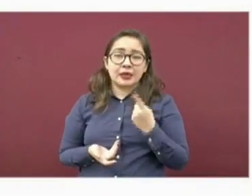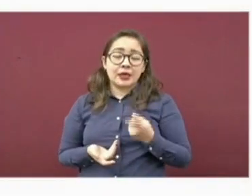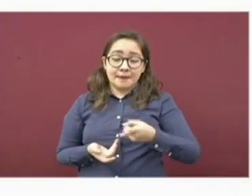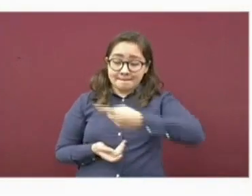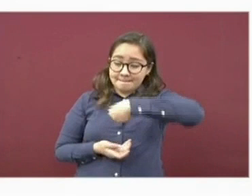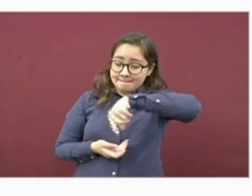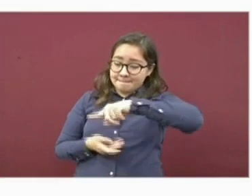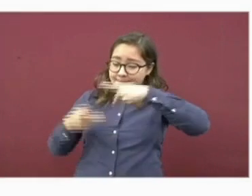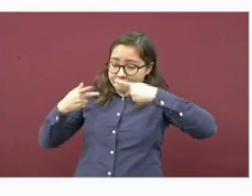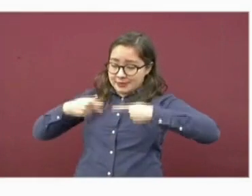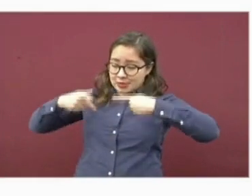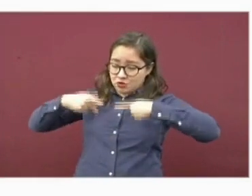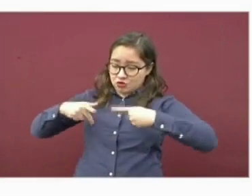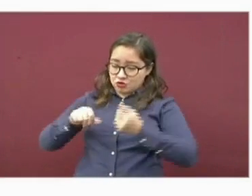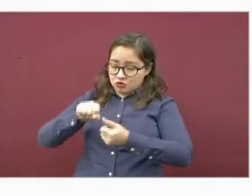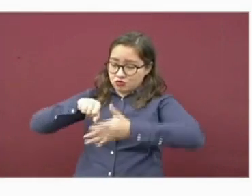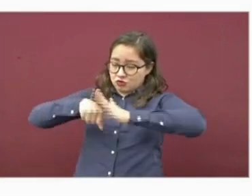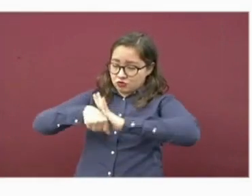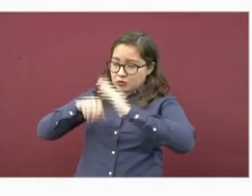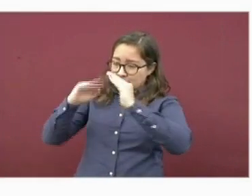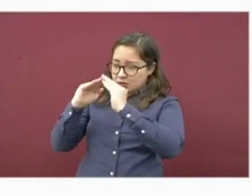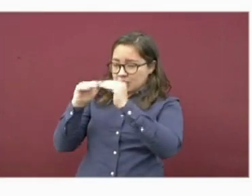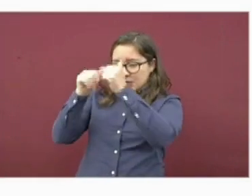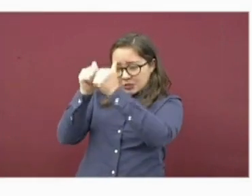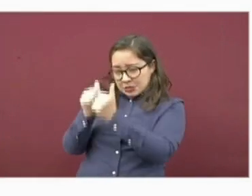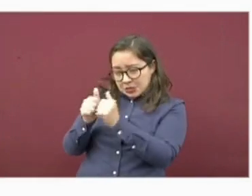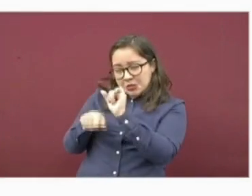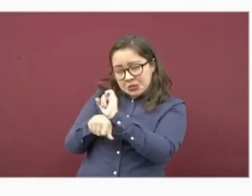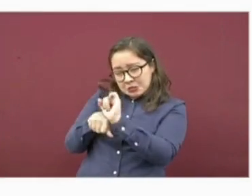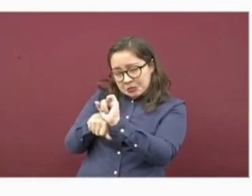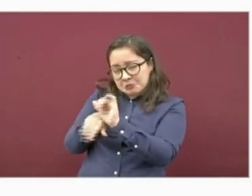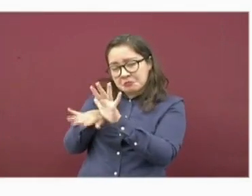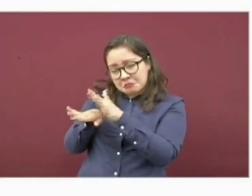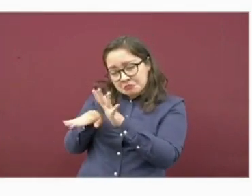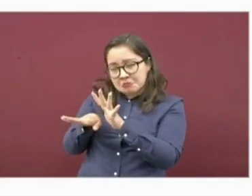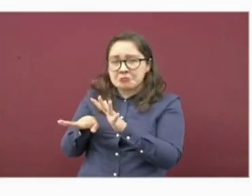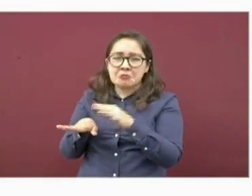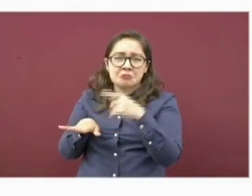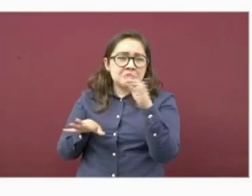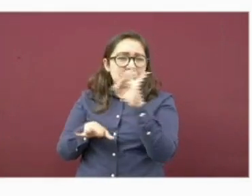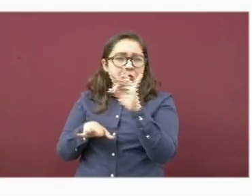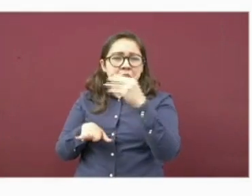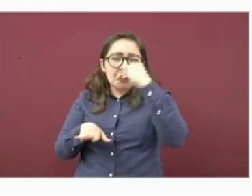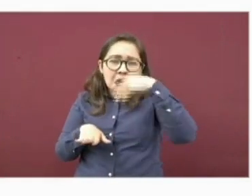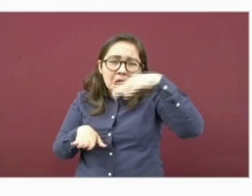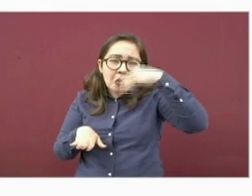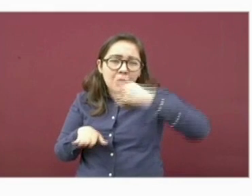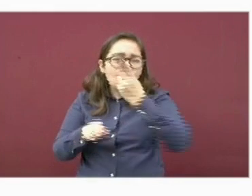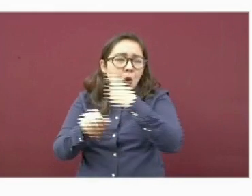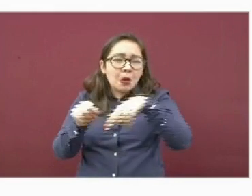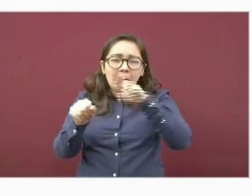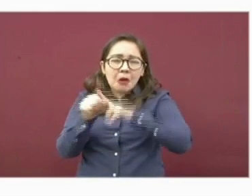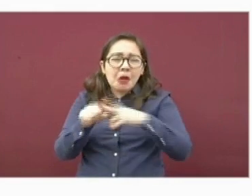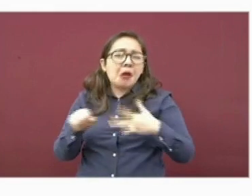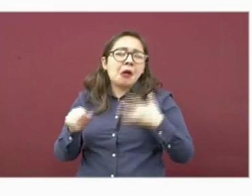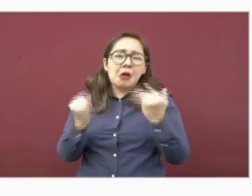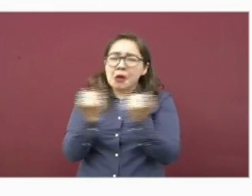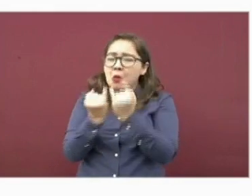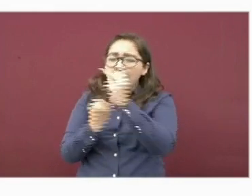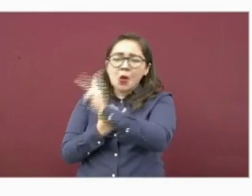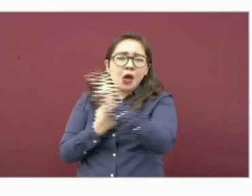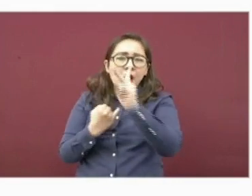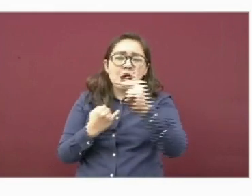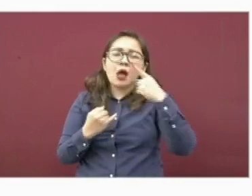casos ambulatorios se puede dar como un resfriado común y manifestarse con dolor de cabeza, puede